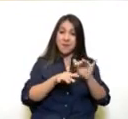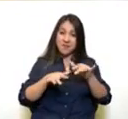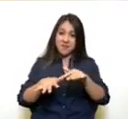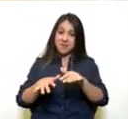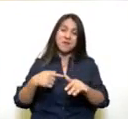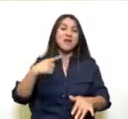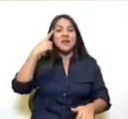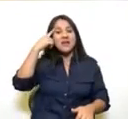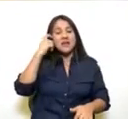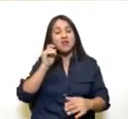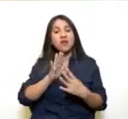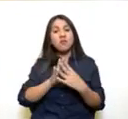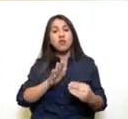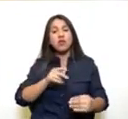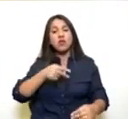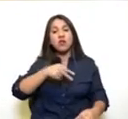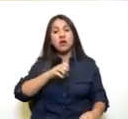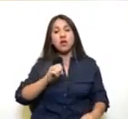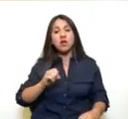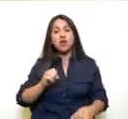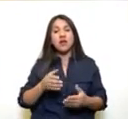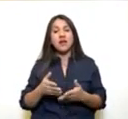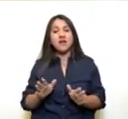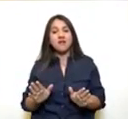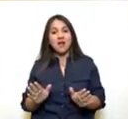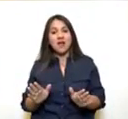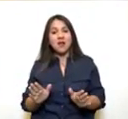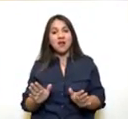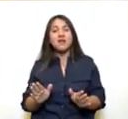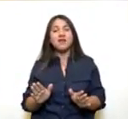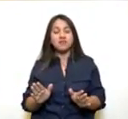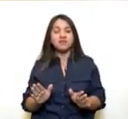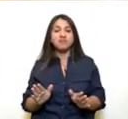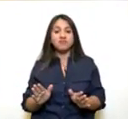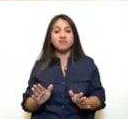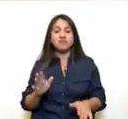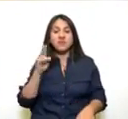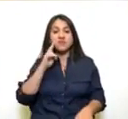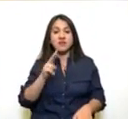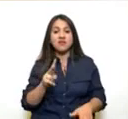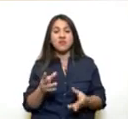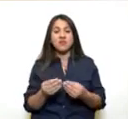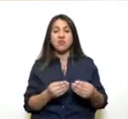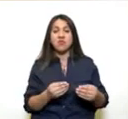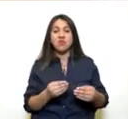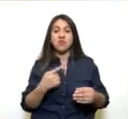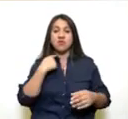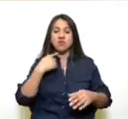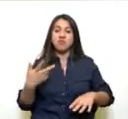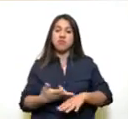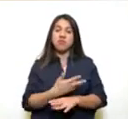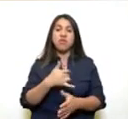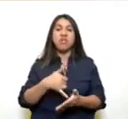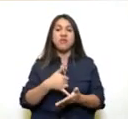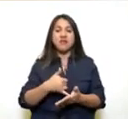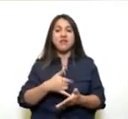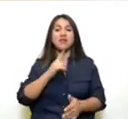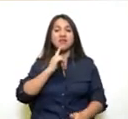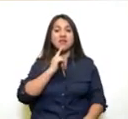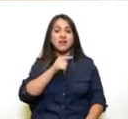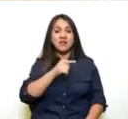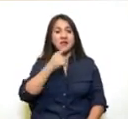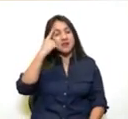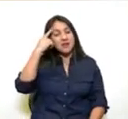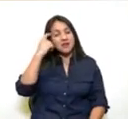neoliberal ha sentido enormemente la fragilidad que tiene creo que muchos más